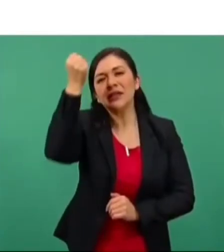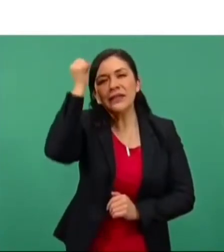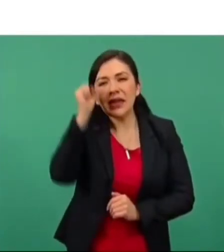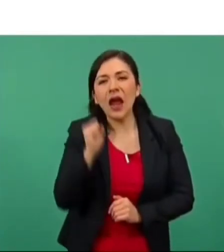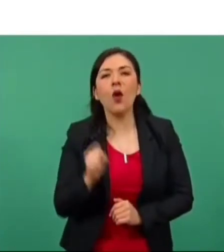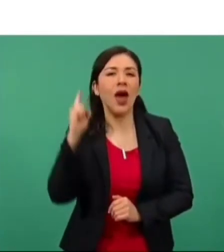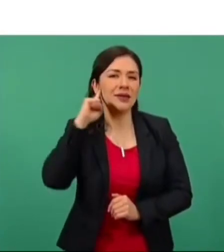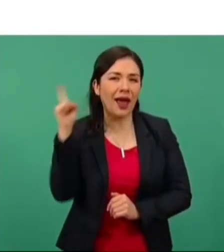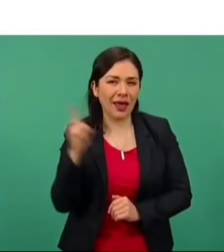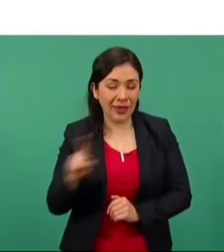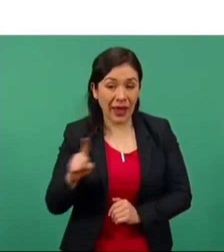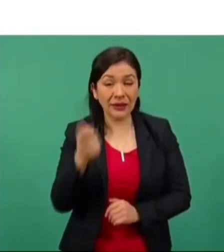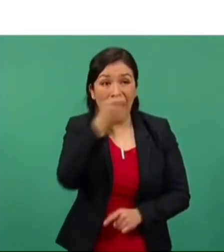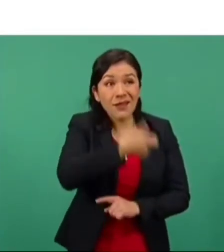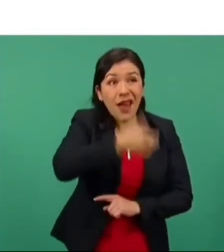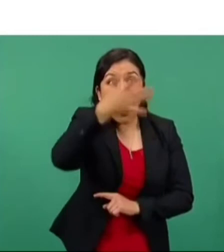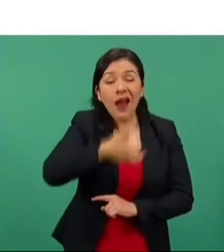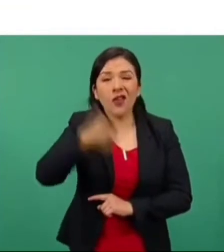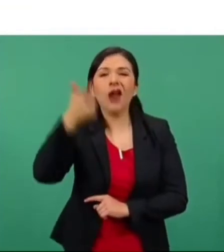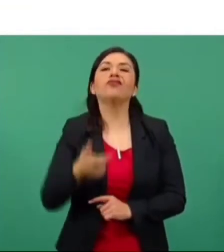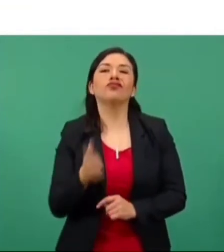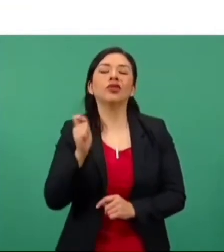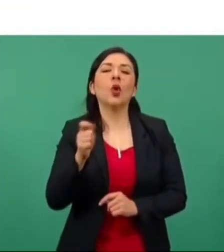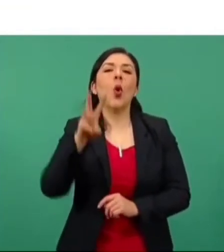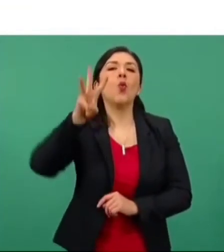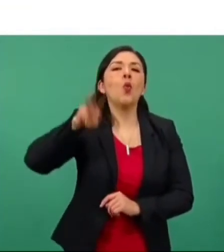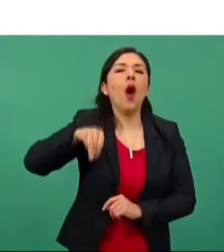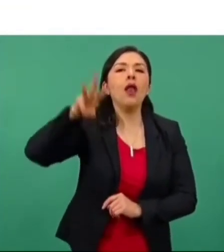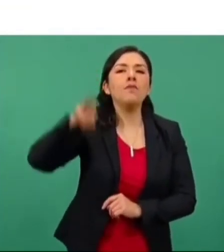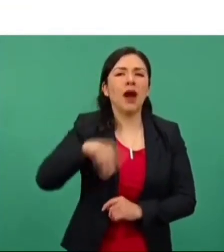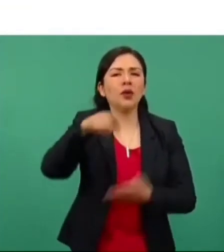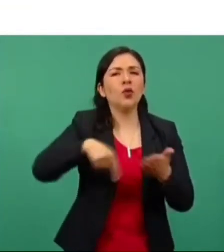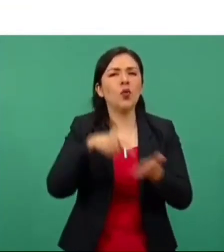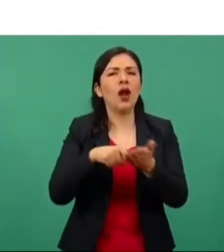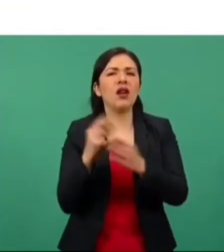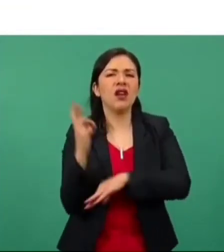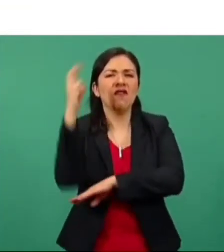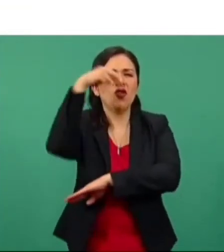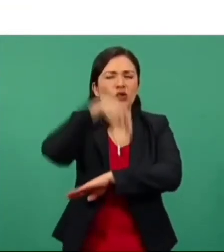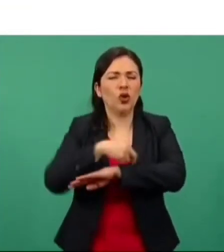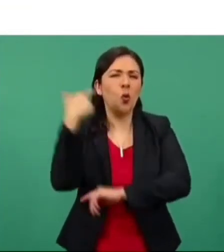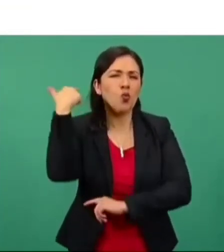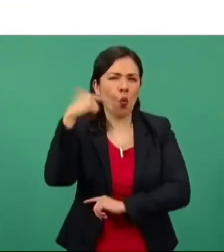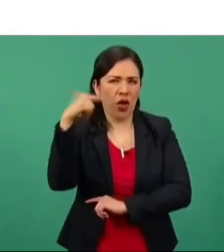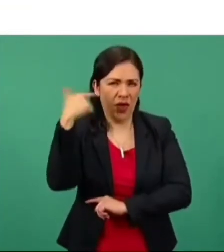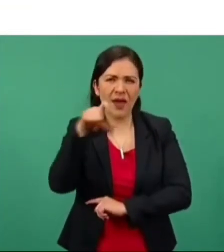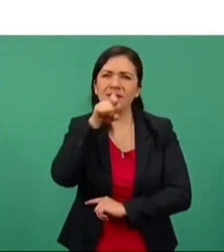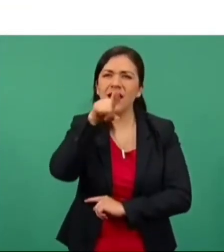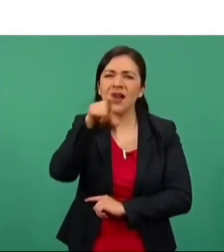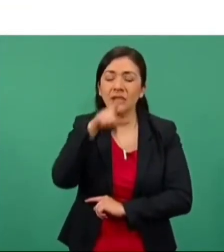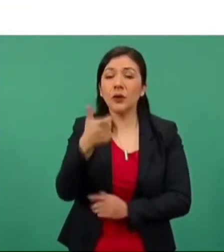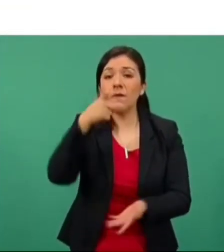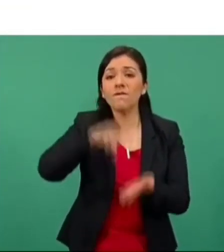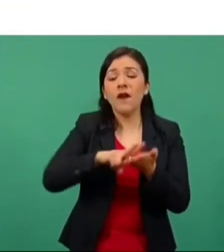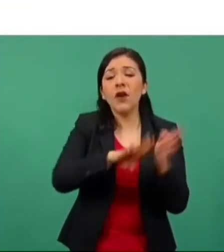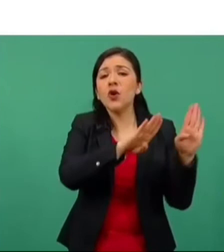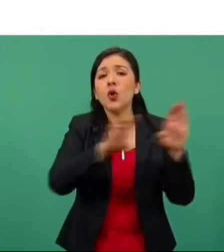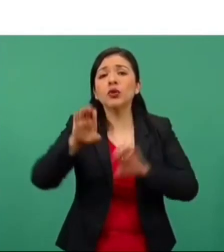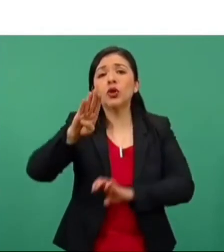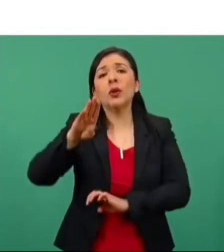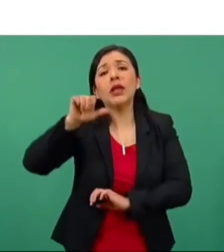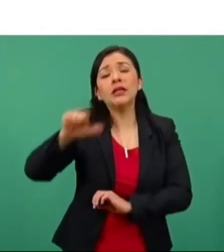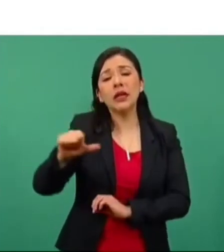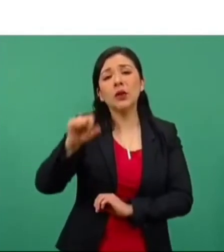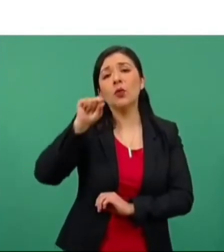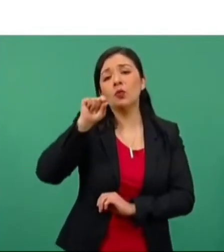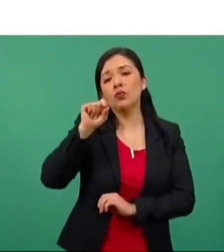Zacatecas, las más caras, Walmart, es Walmart Revolución, en Guadalajara, Jalisco, novecientos noventa y seis pesos